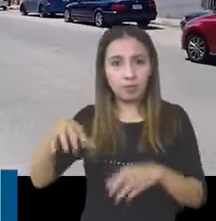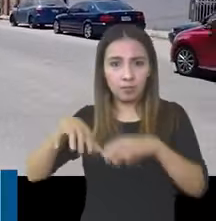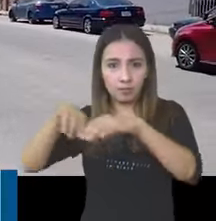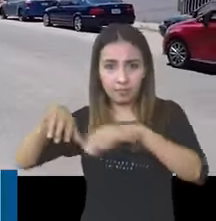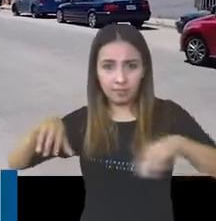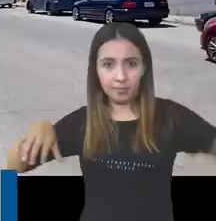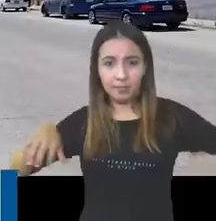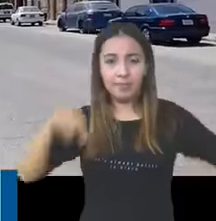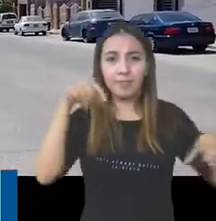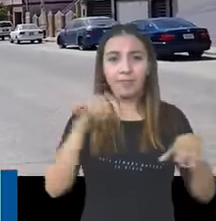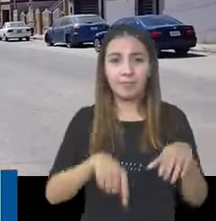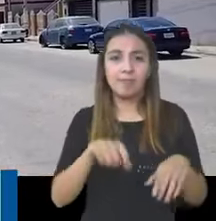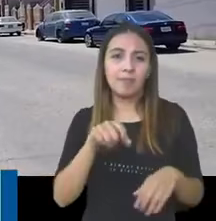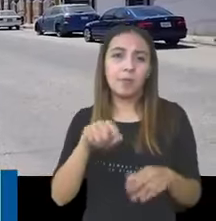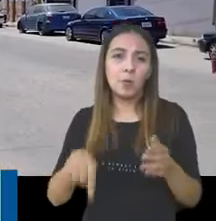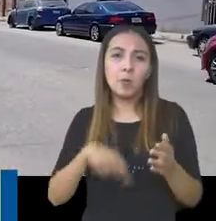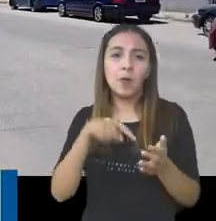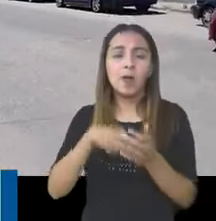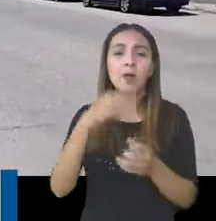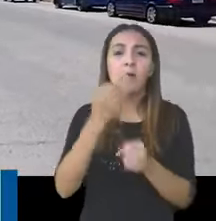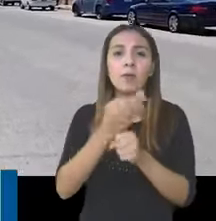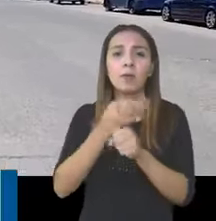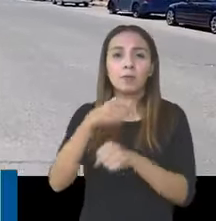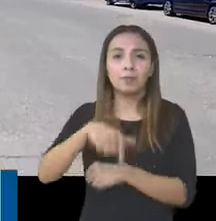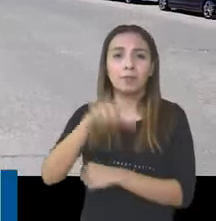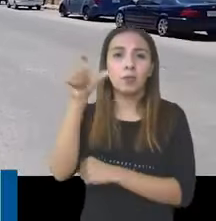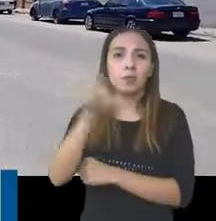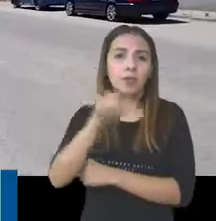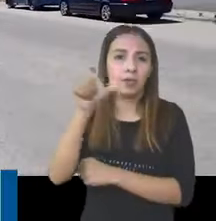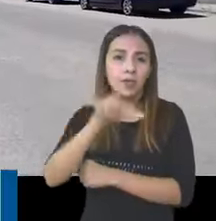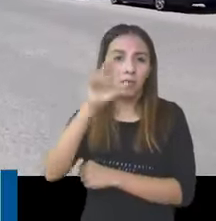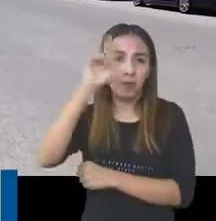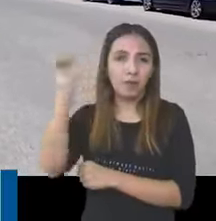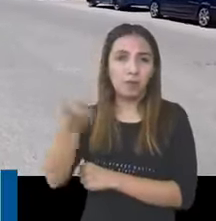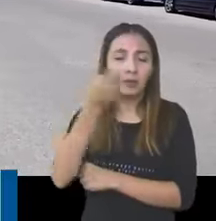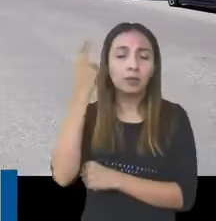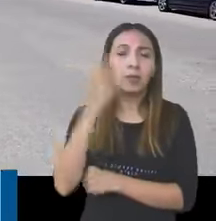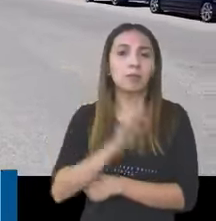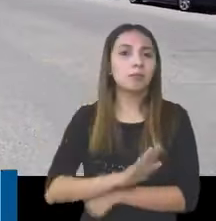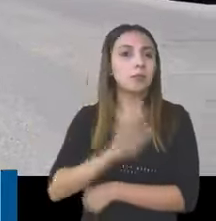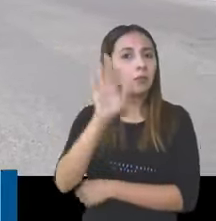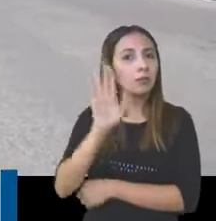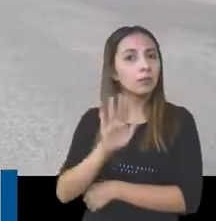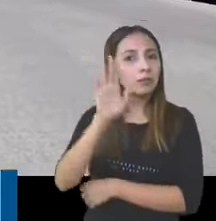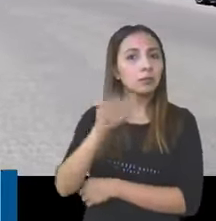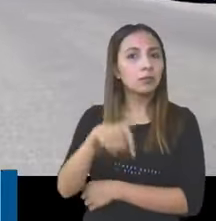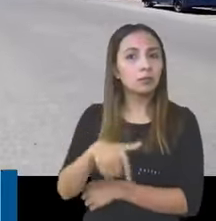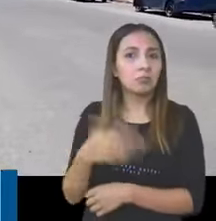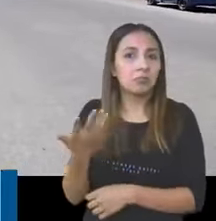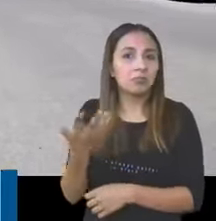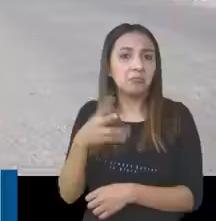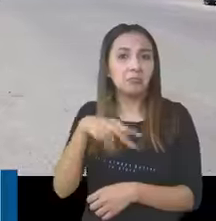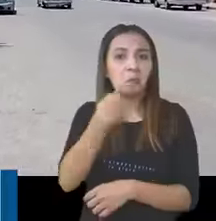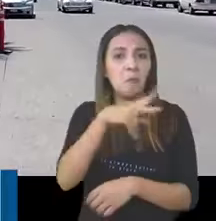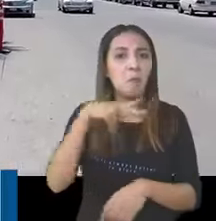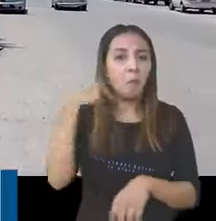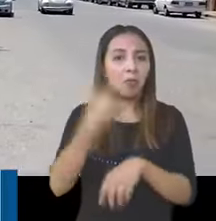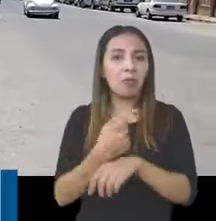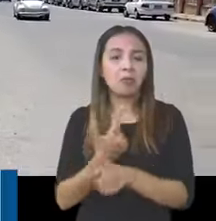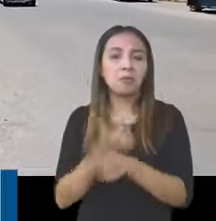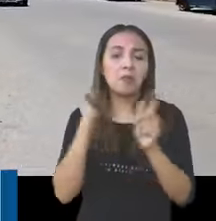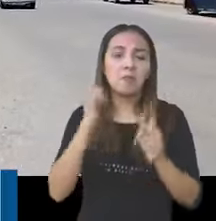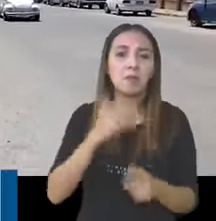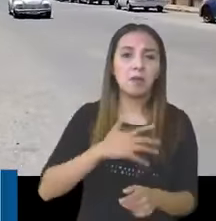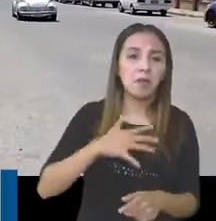este espacio público. Estoy en Universidad Xochicalco y pareciera que aquí se hace lo que les da la gana a esta